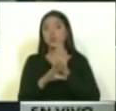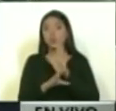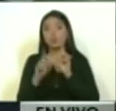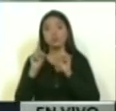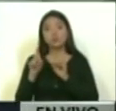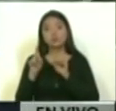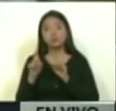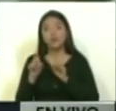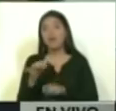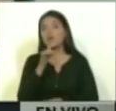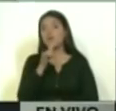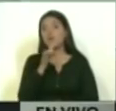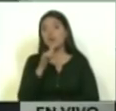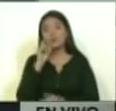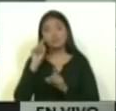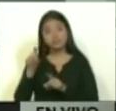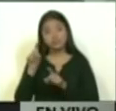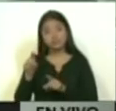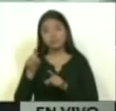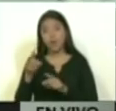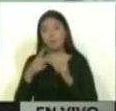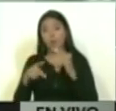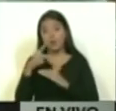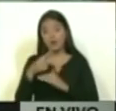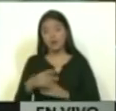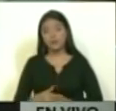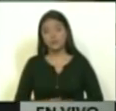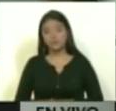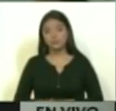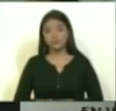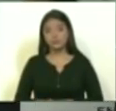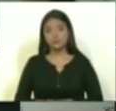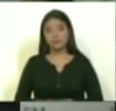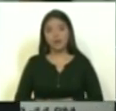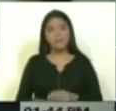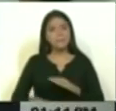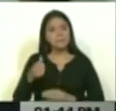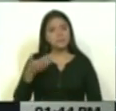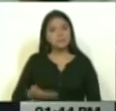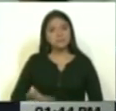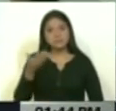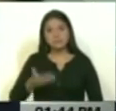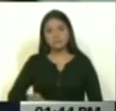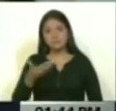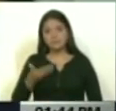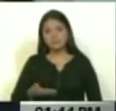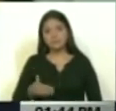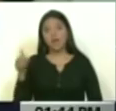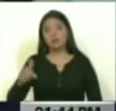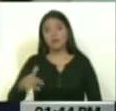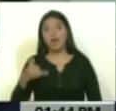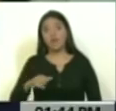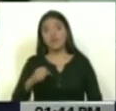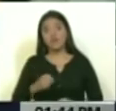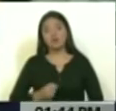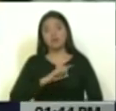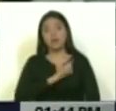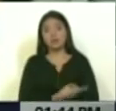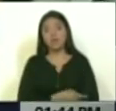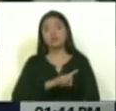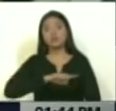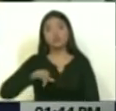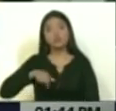es la formación en pregrado y en posgrado. Lo más importante es que, como tenemos la fortaleza, nosotros tenemos que